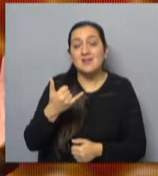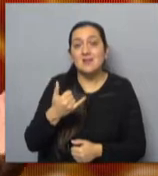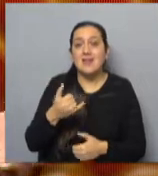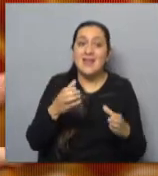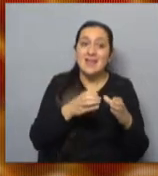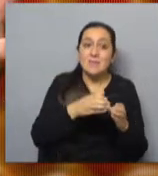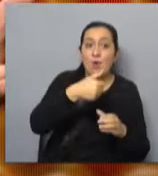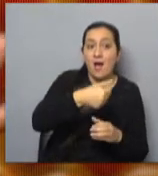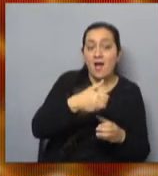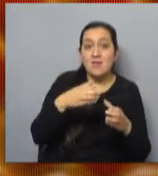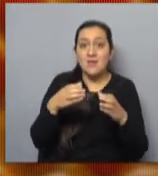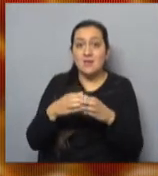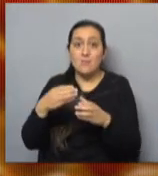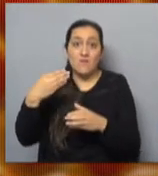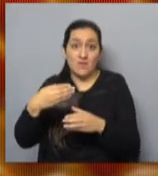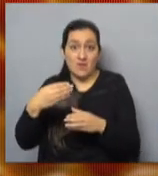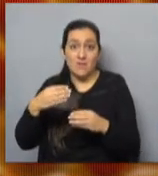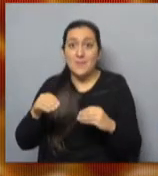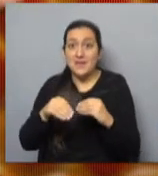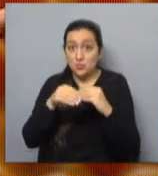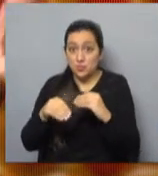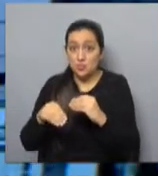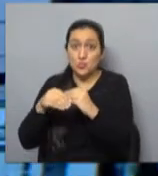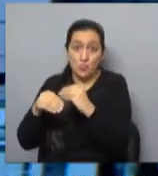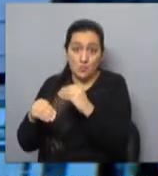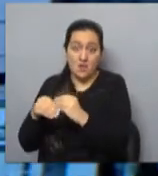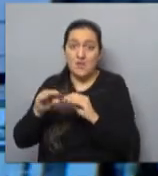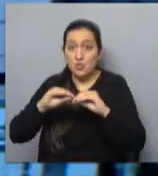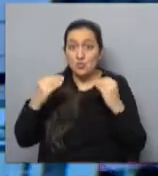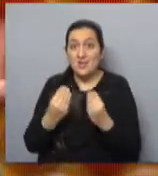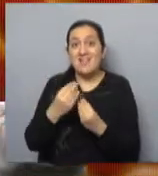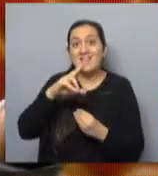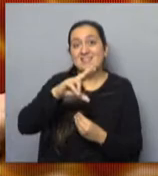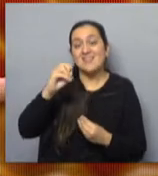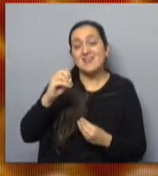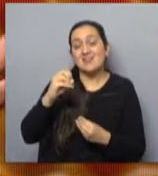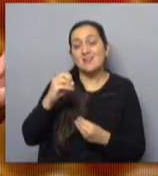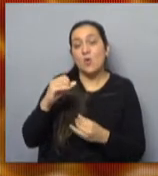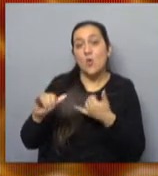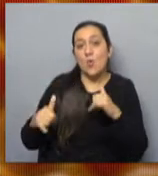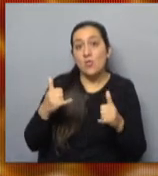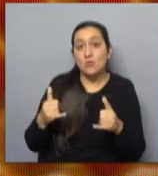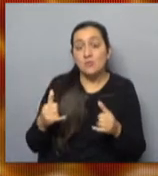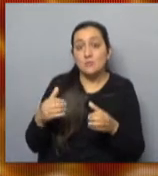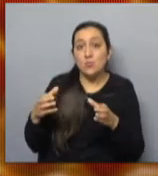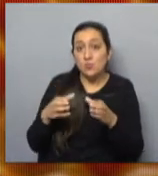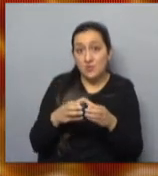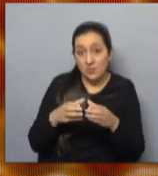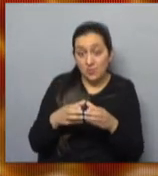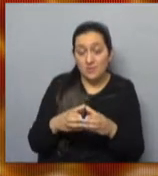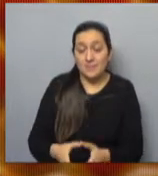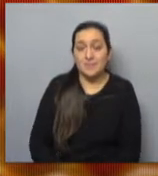para sumar de verdad este tras lanzar al resto de jugadores por generación verdad por categoría para eso